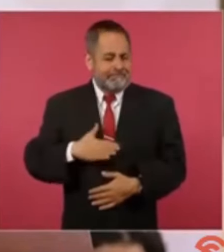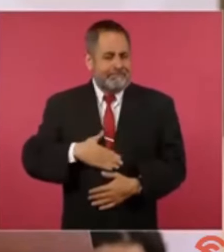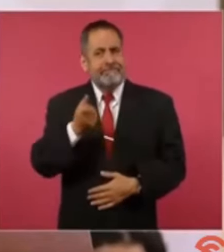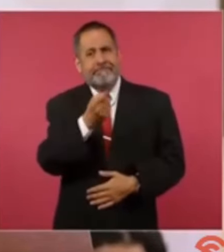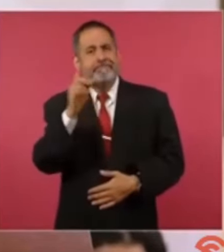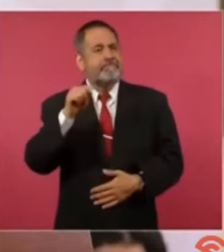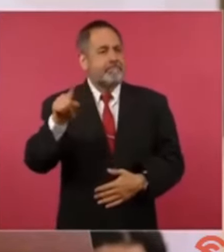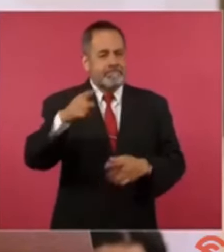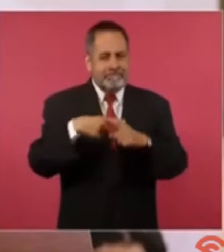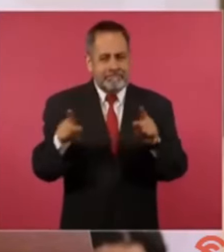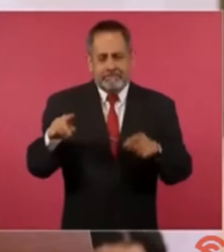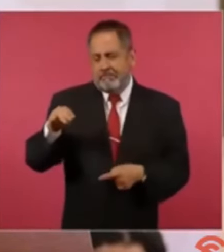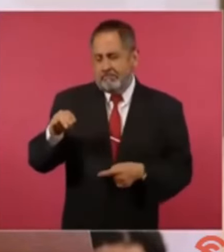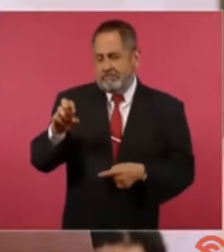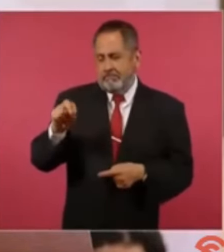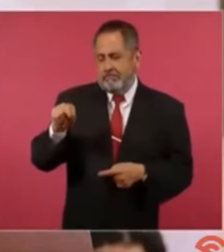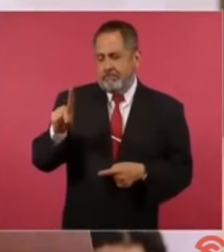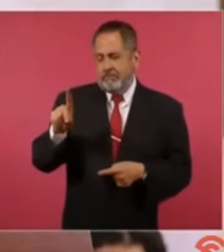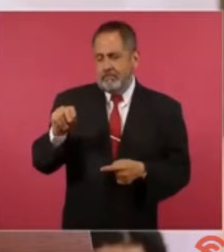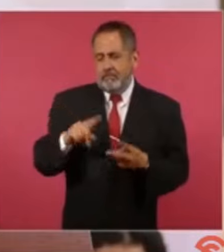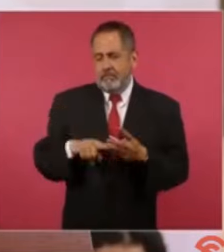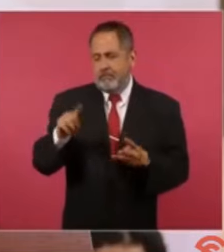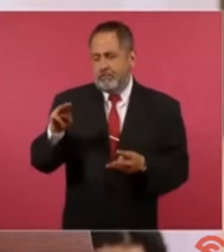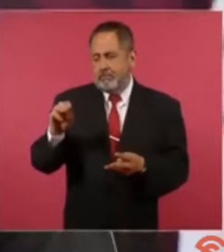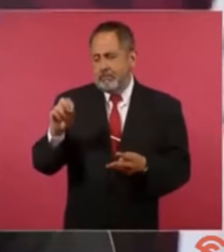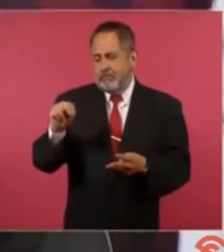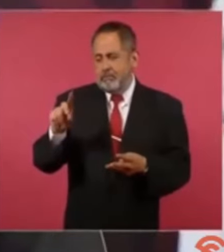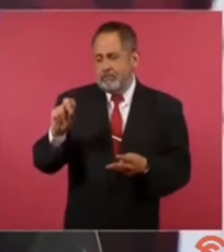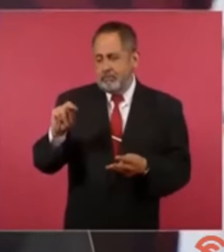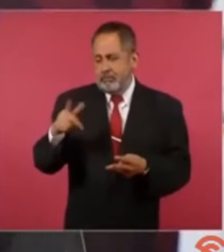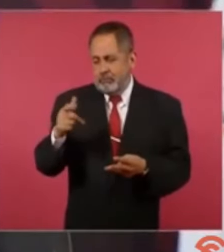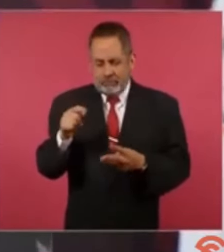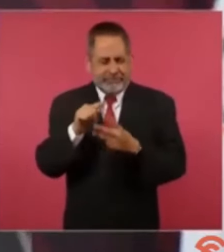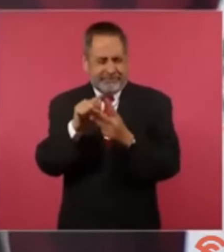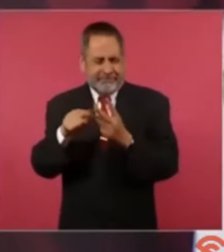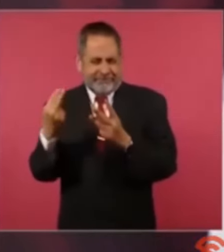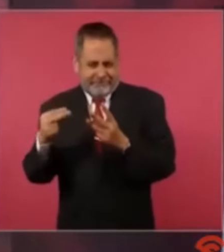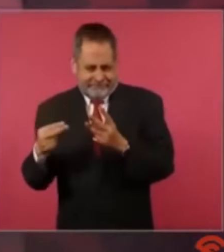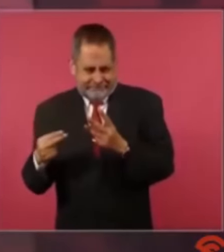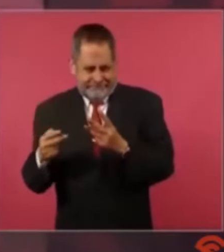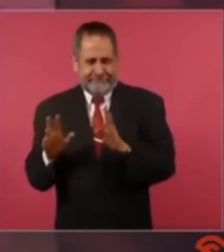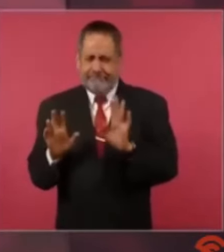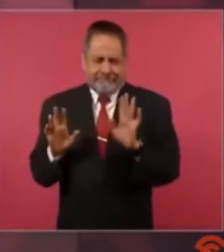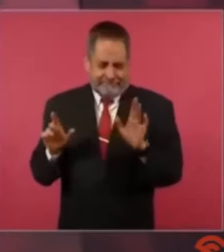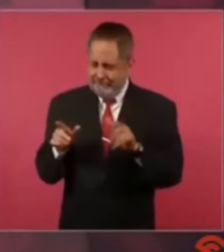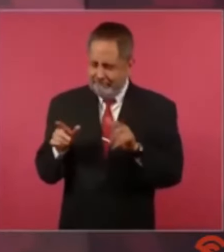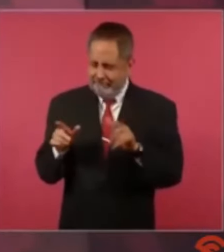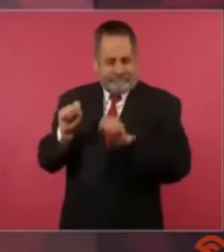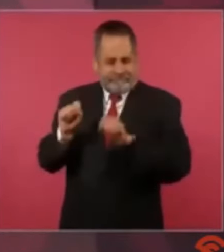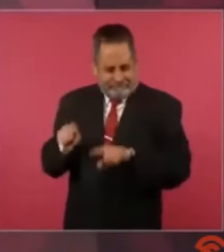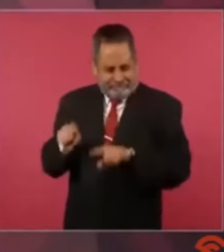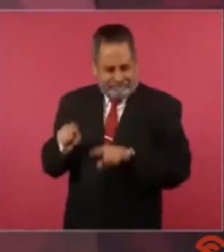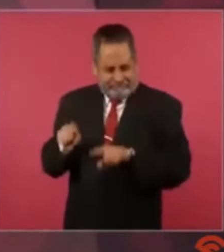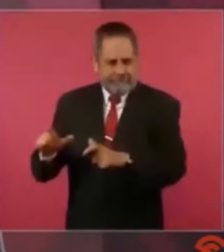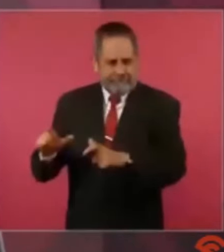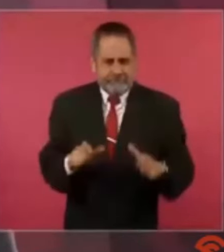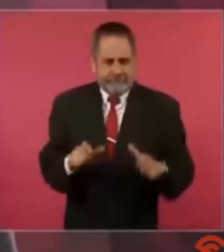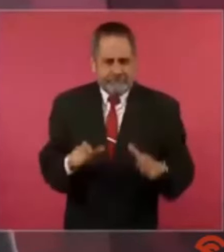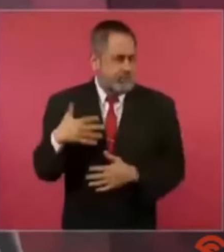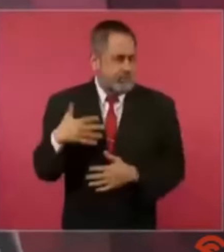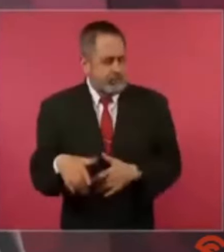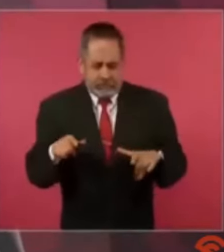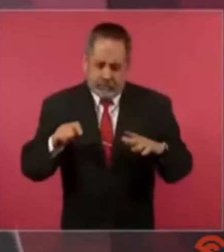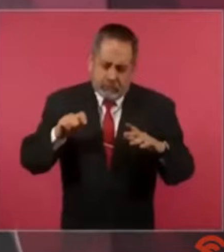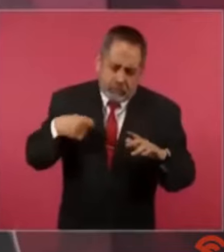lugar, menudo, mondongo. Bueno, sí, hay un mondongo para